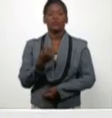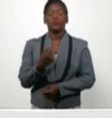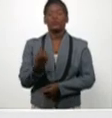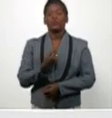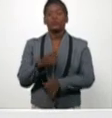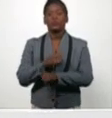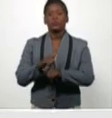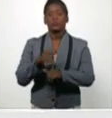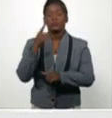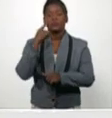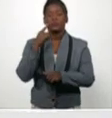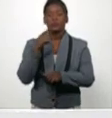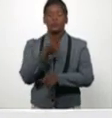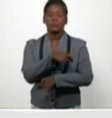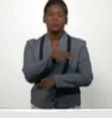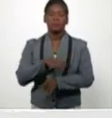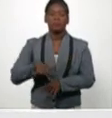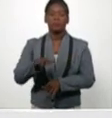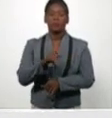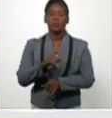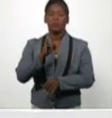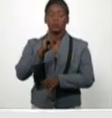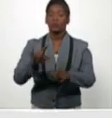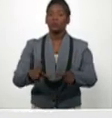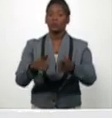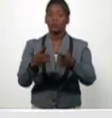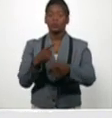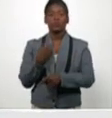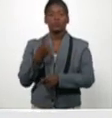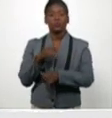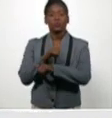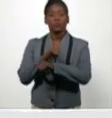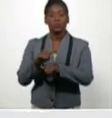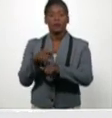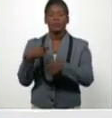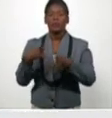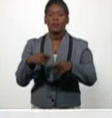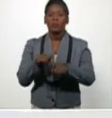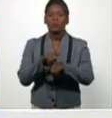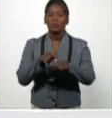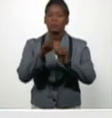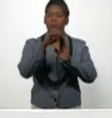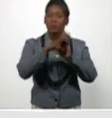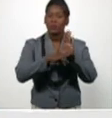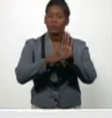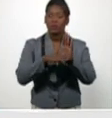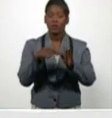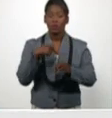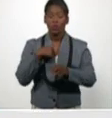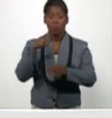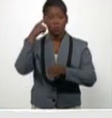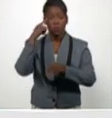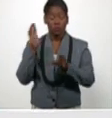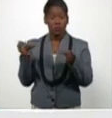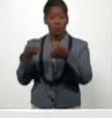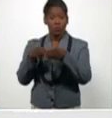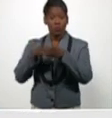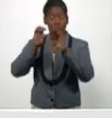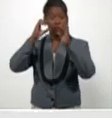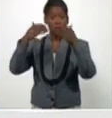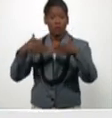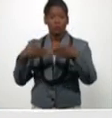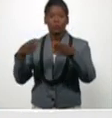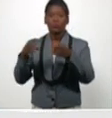población o los incumplimientos de nosotros que tenemos que ajustarnos más. Cuando digo nosotros estoy refiriéndome a salud desde el punto de